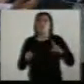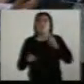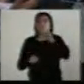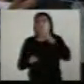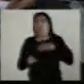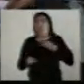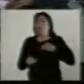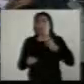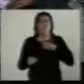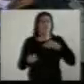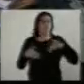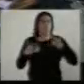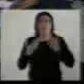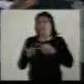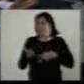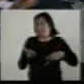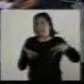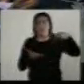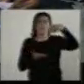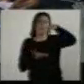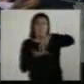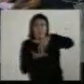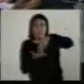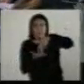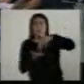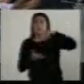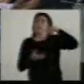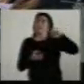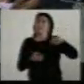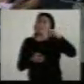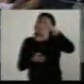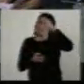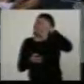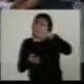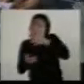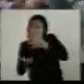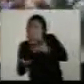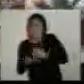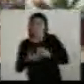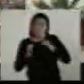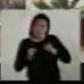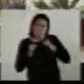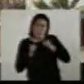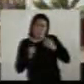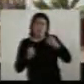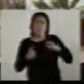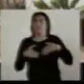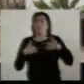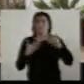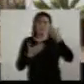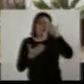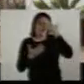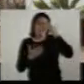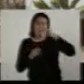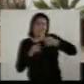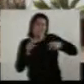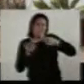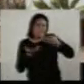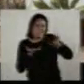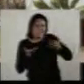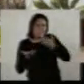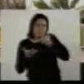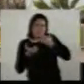1 año y no podía ponerme en pie. A partir de ese entonces mis padres hicieron todo lo posible para poder determinar qué es lo que me pasaba,